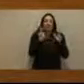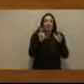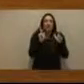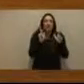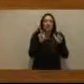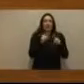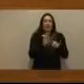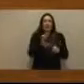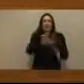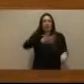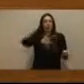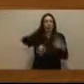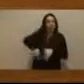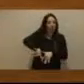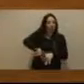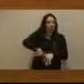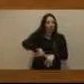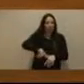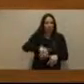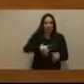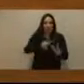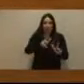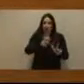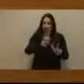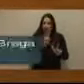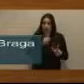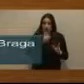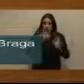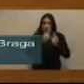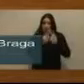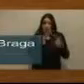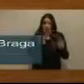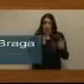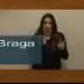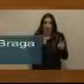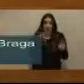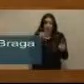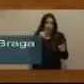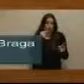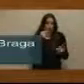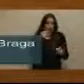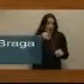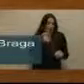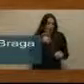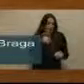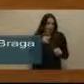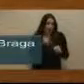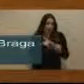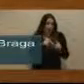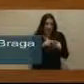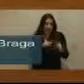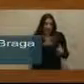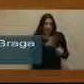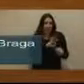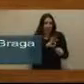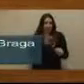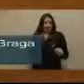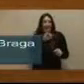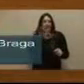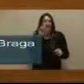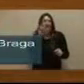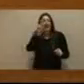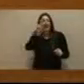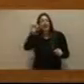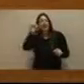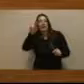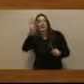escapismo que estamos observando del presidente del Principado de Asturias, señor Javier Fernández, ¿no? Ni el de